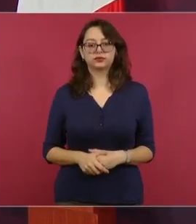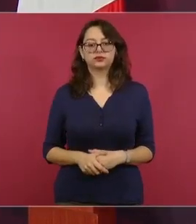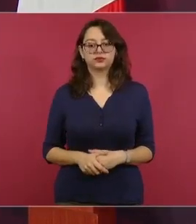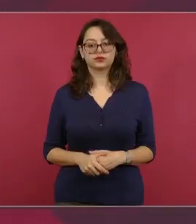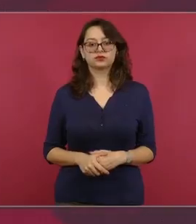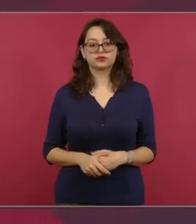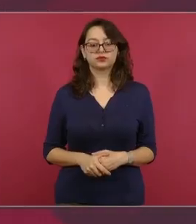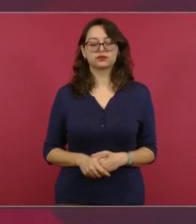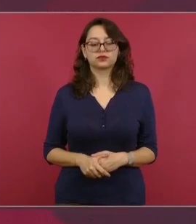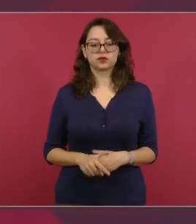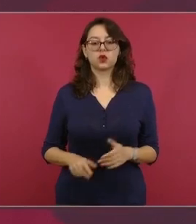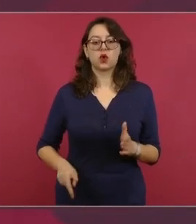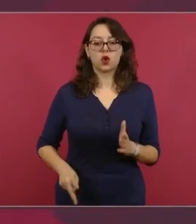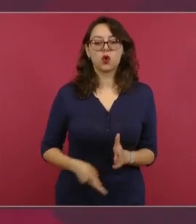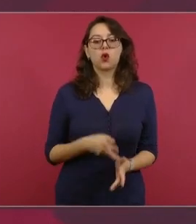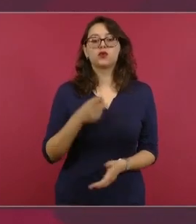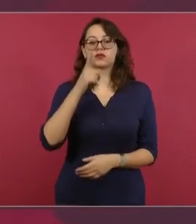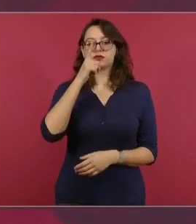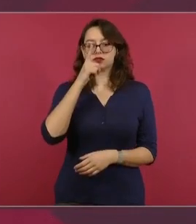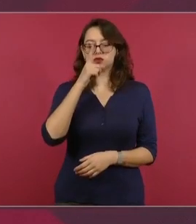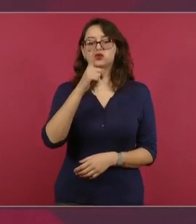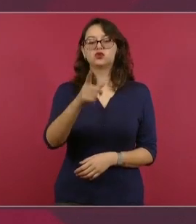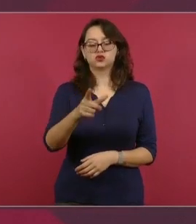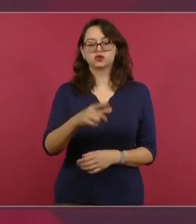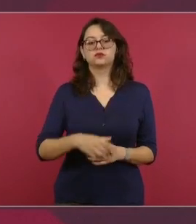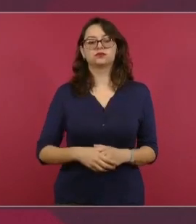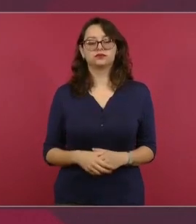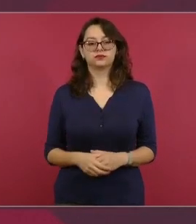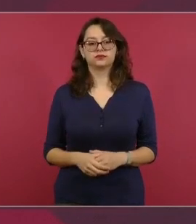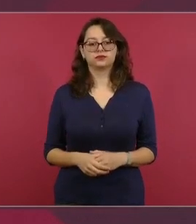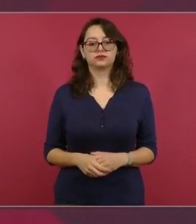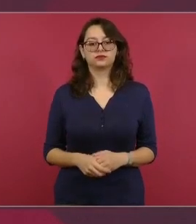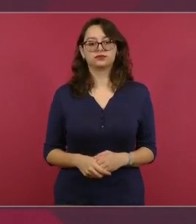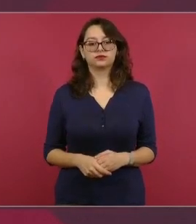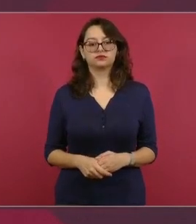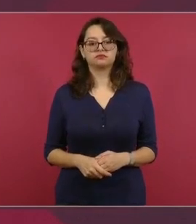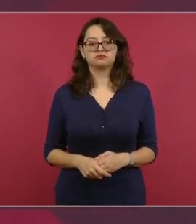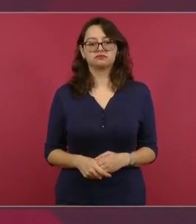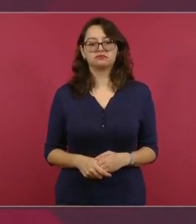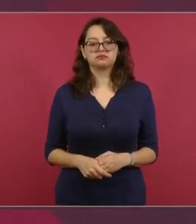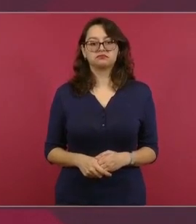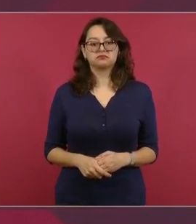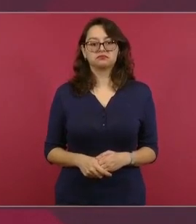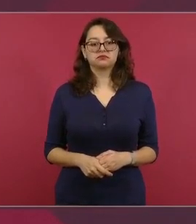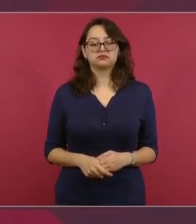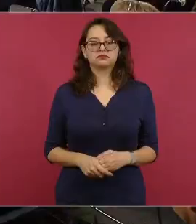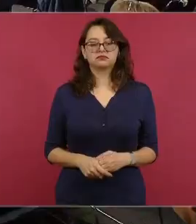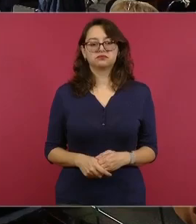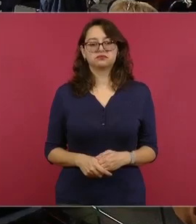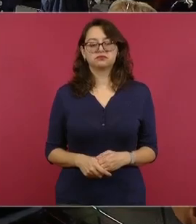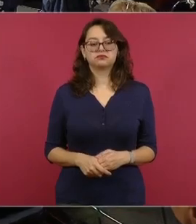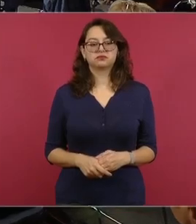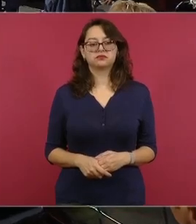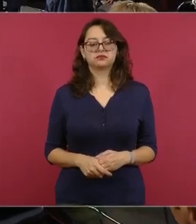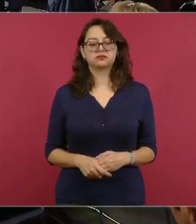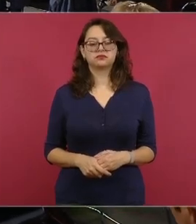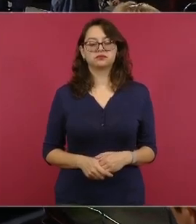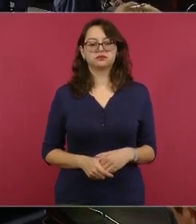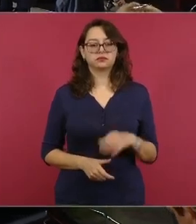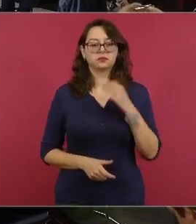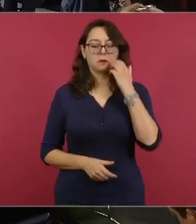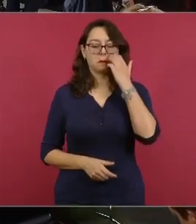el servicio eléctrico. Por eso no quiero…